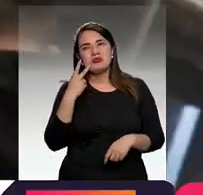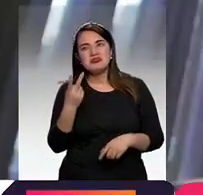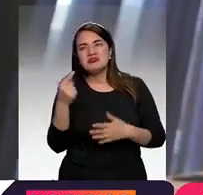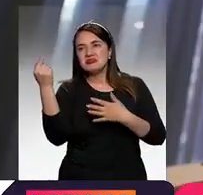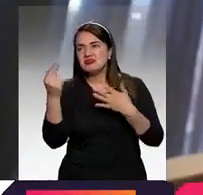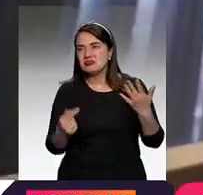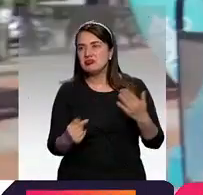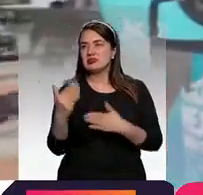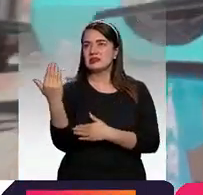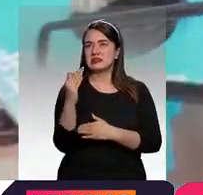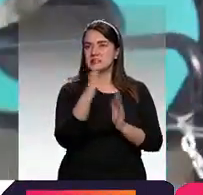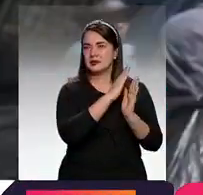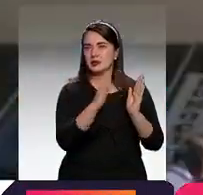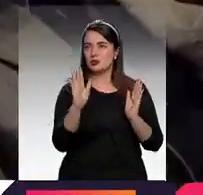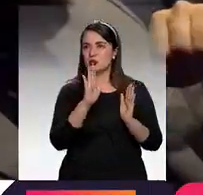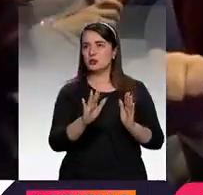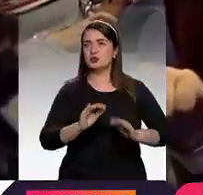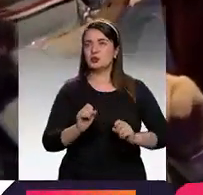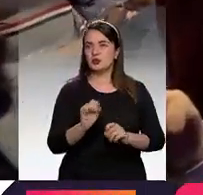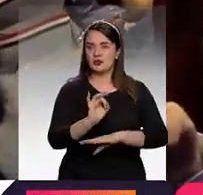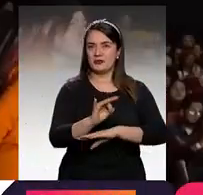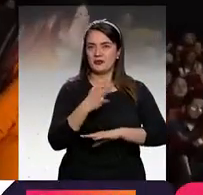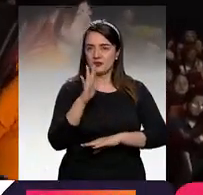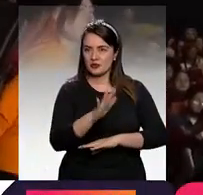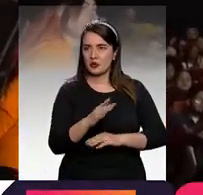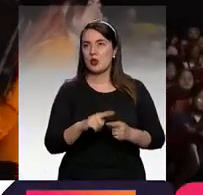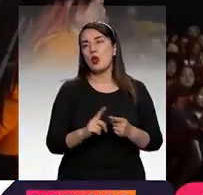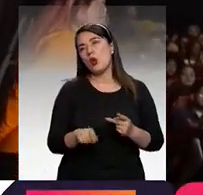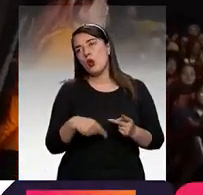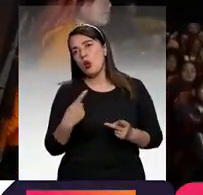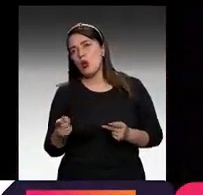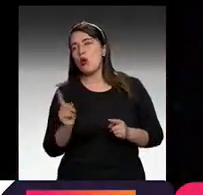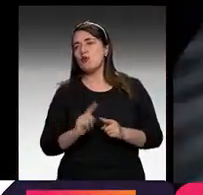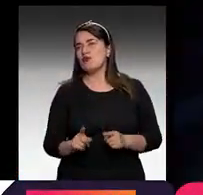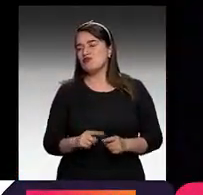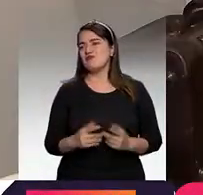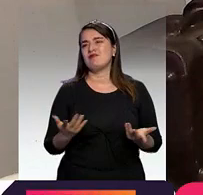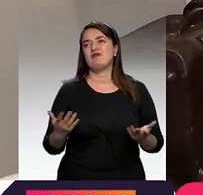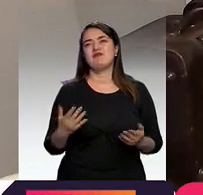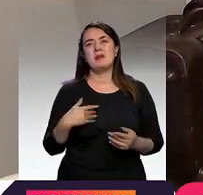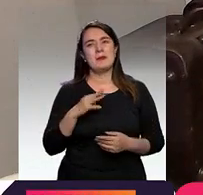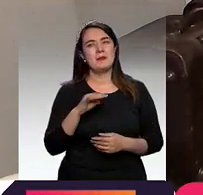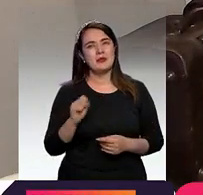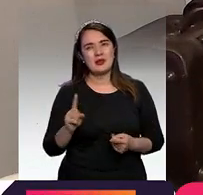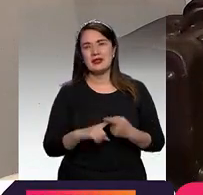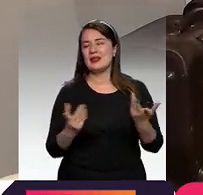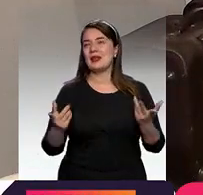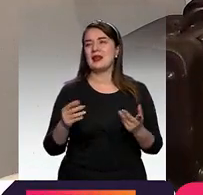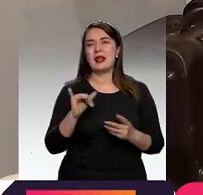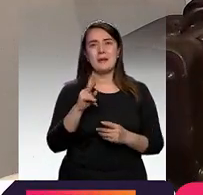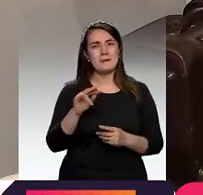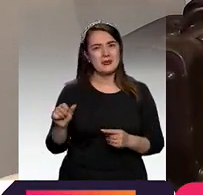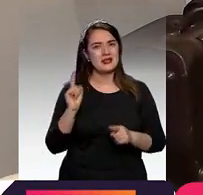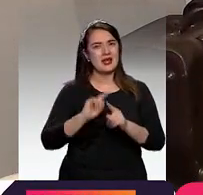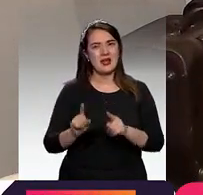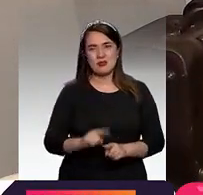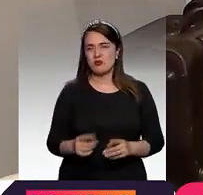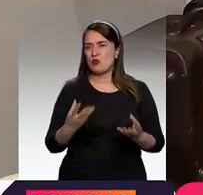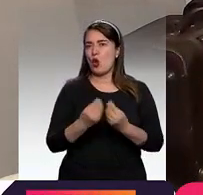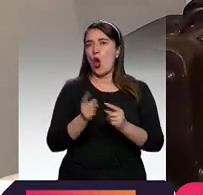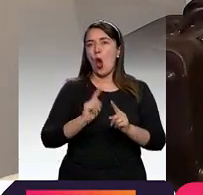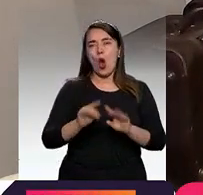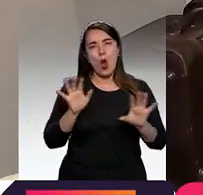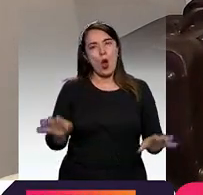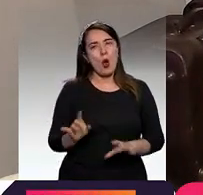la Cinemateca virtual, tendremos también Movies, MioTT, Retina Latina y tendremos también